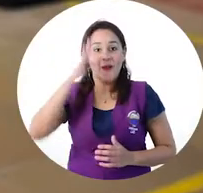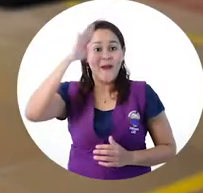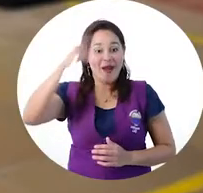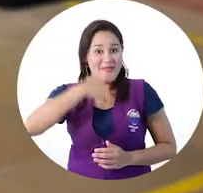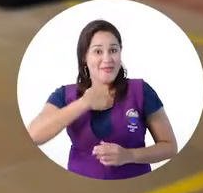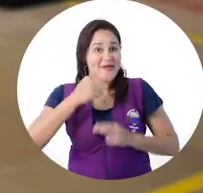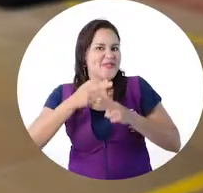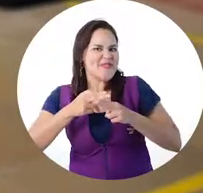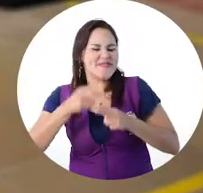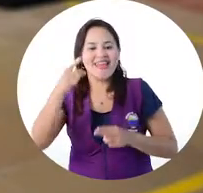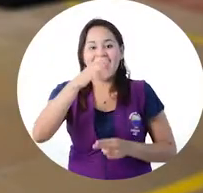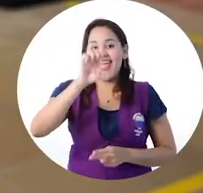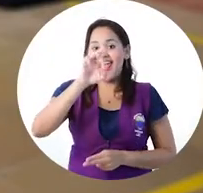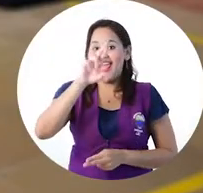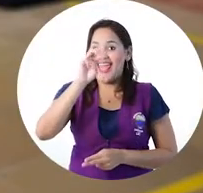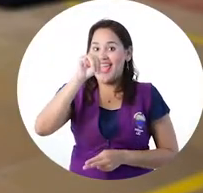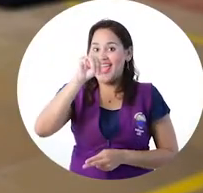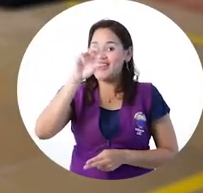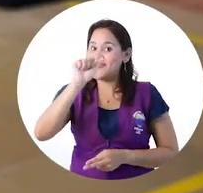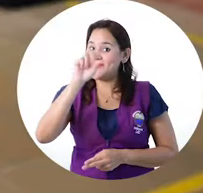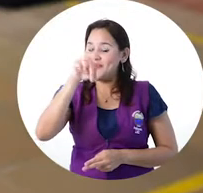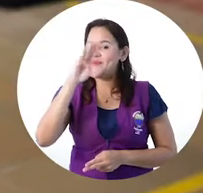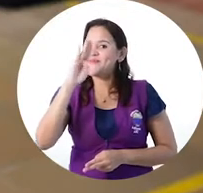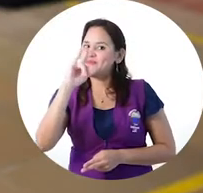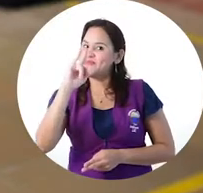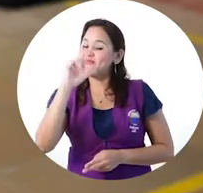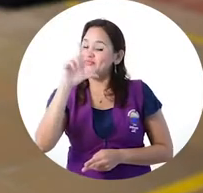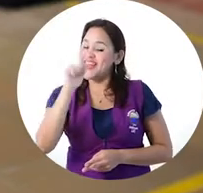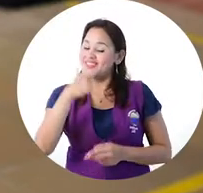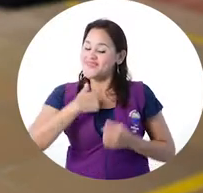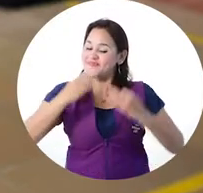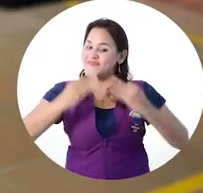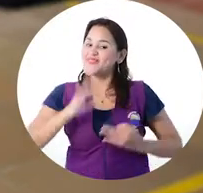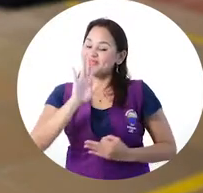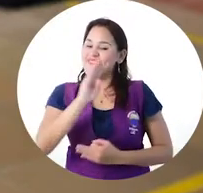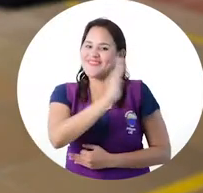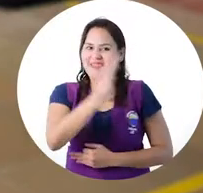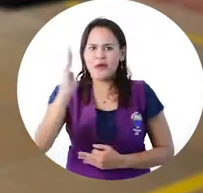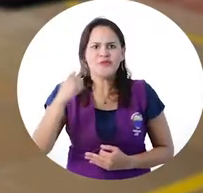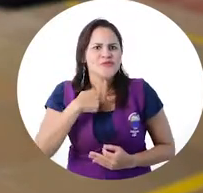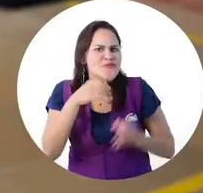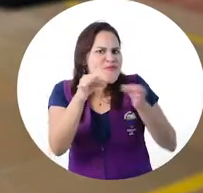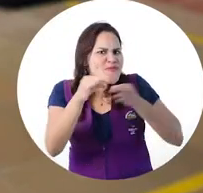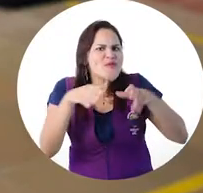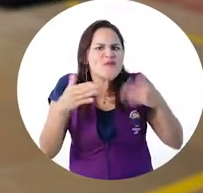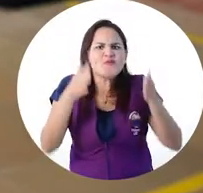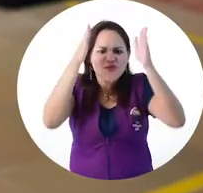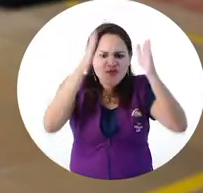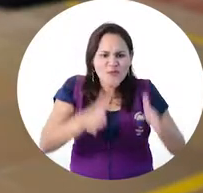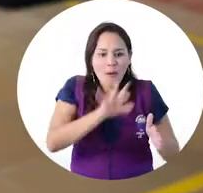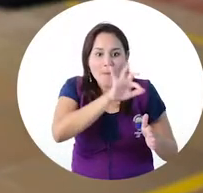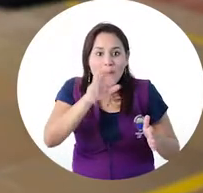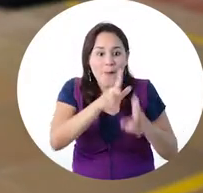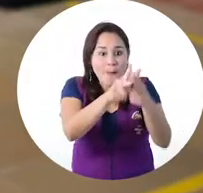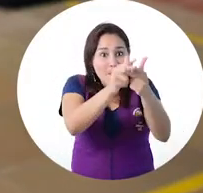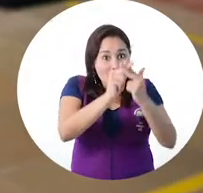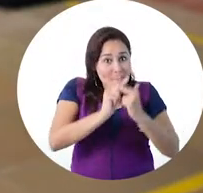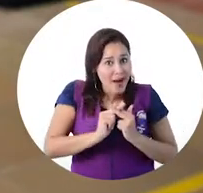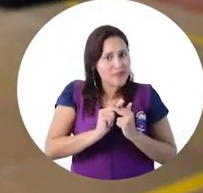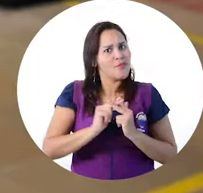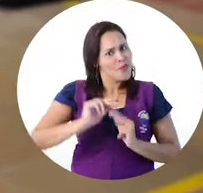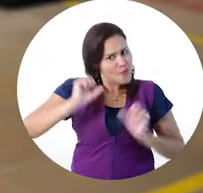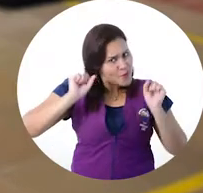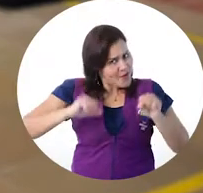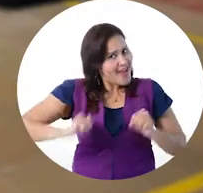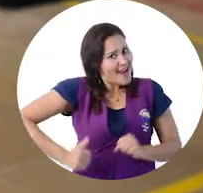hola soy germán bula mayer si el de la biblioteca y quiero enseñarte a usar las nuevas máquinas de autopréstamo para optimizar tu